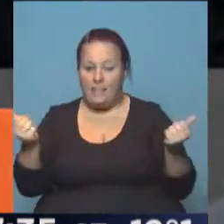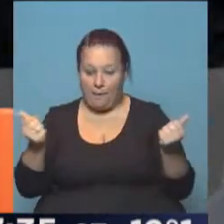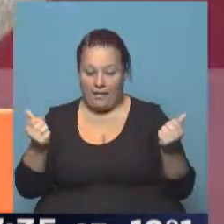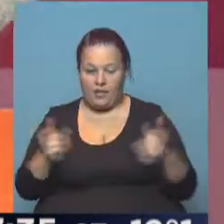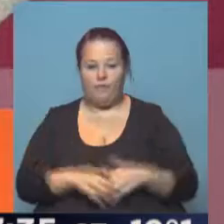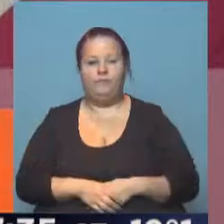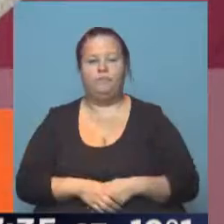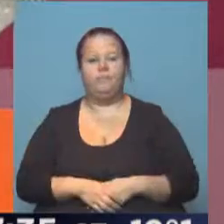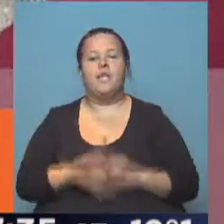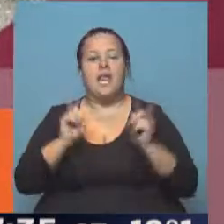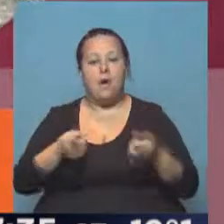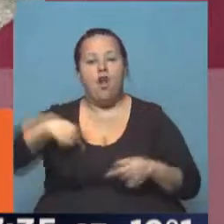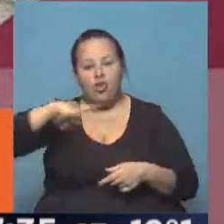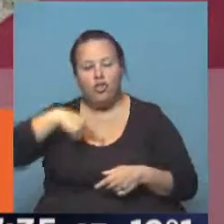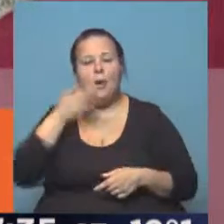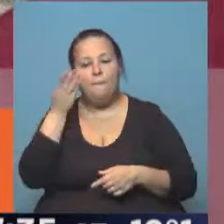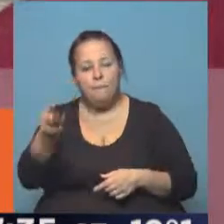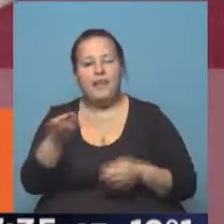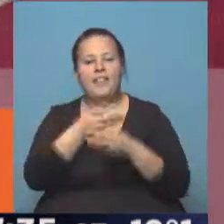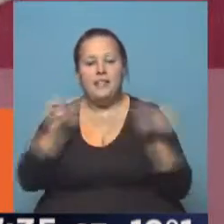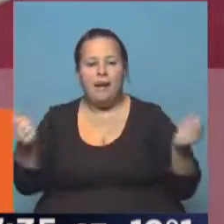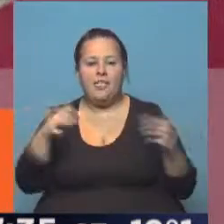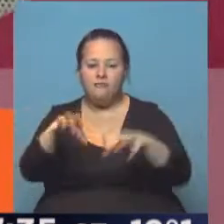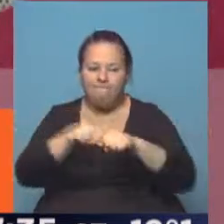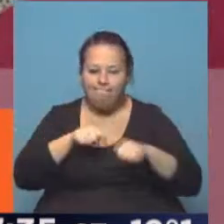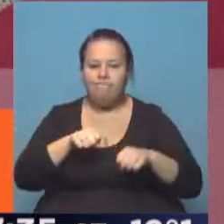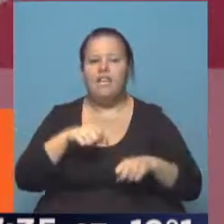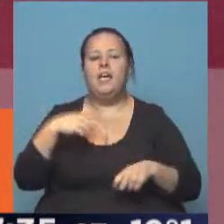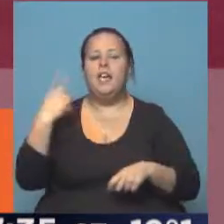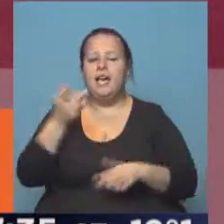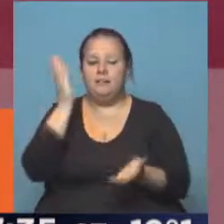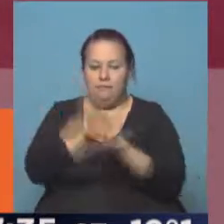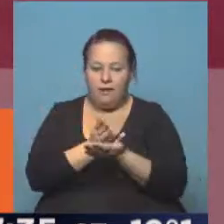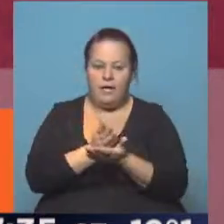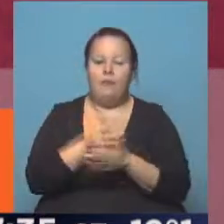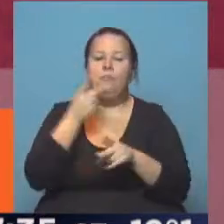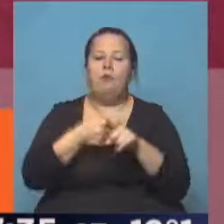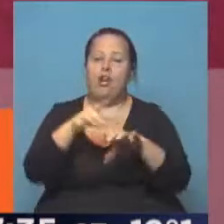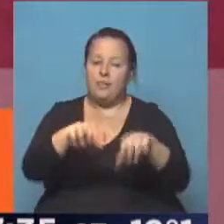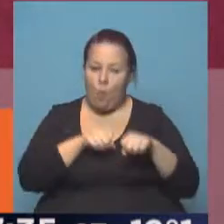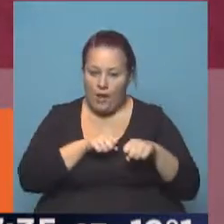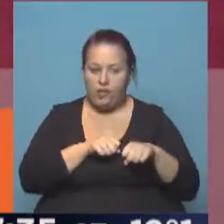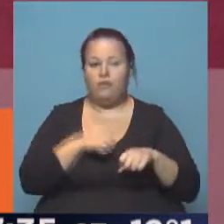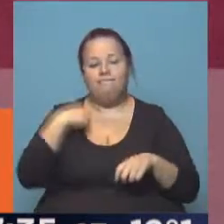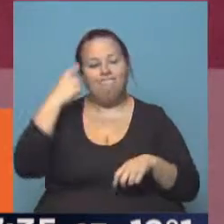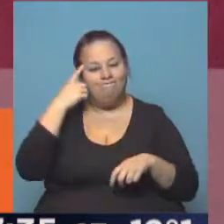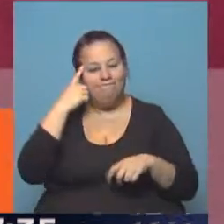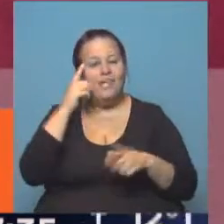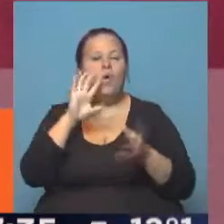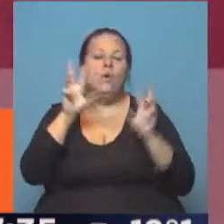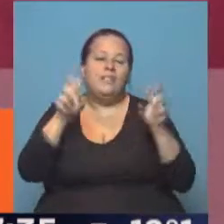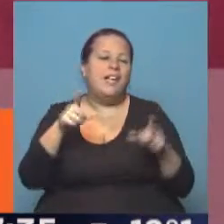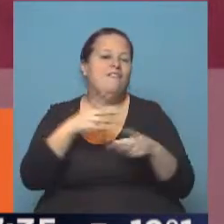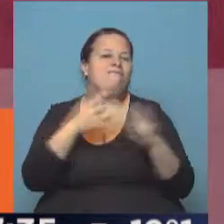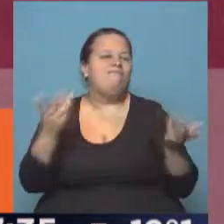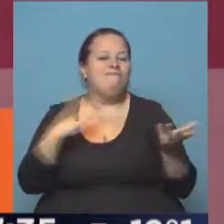desaparecidos. A pesar de que nosotros pedíamos desaparición forzada y la sentencia fue por privación ilegal de la libertad, que creemos que es una figura que no